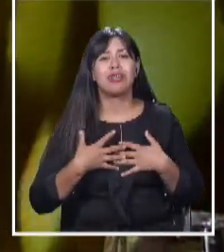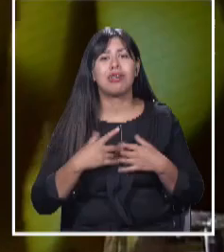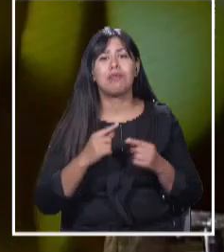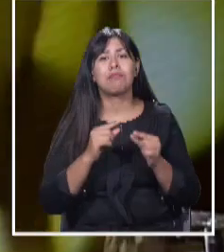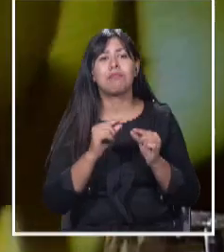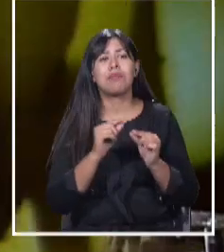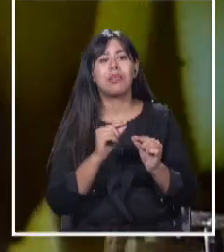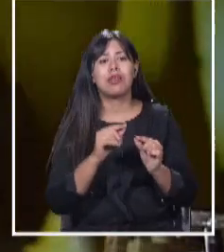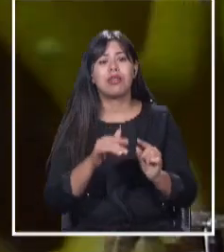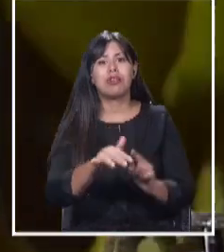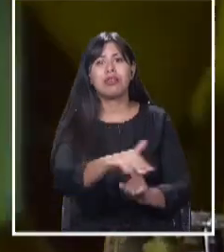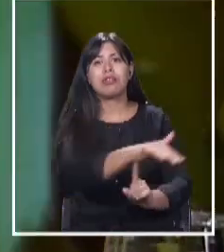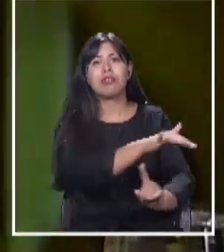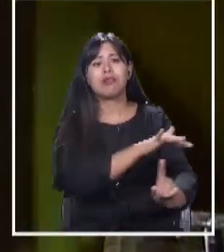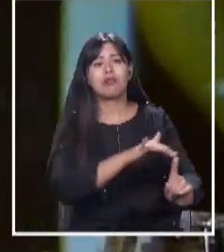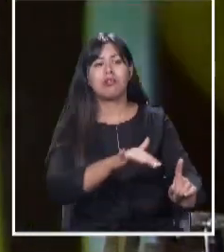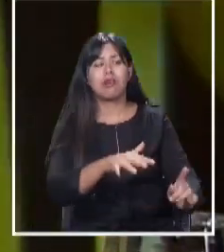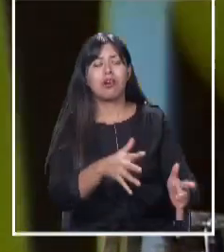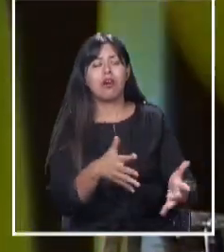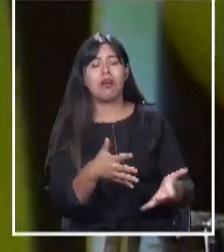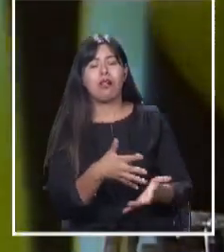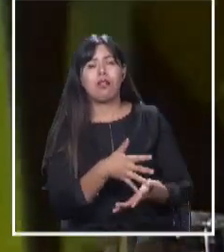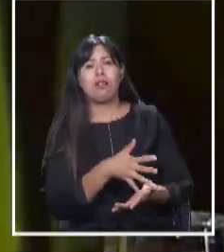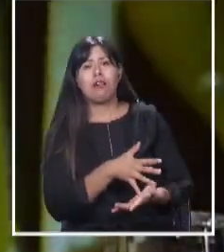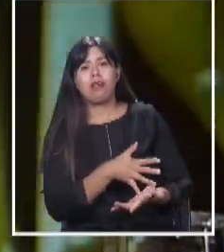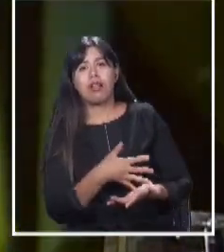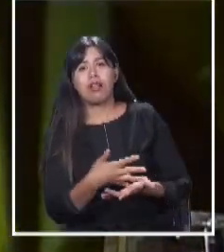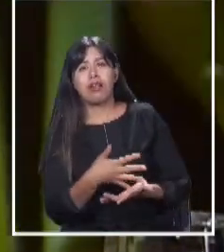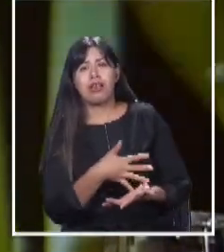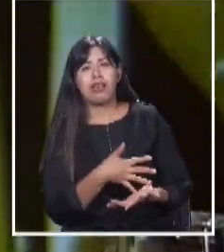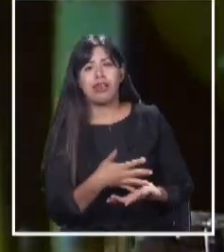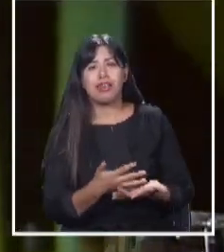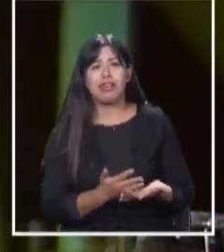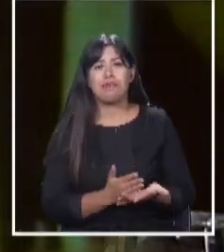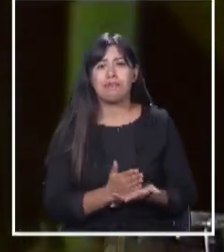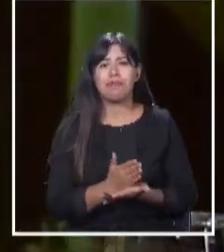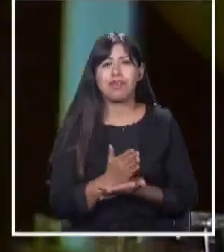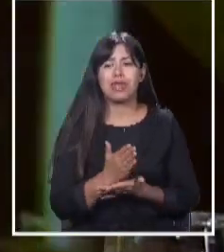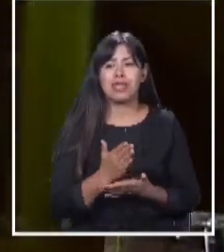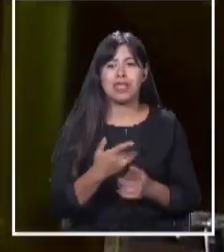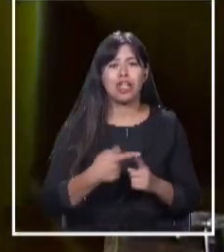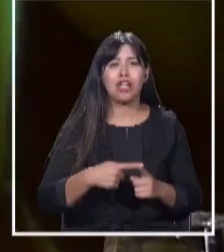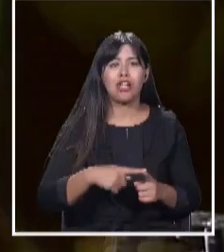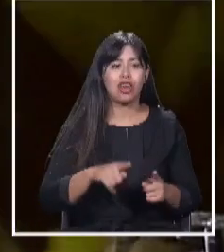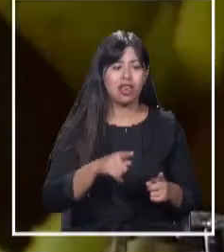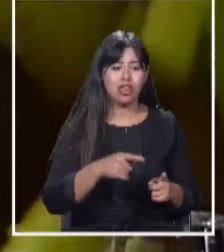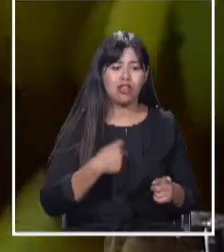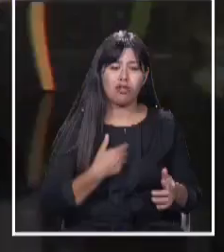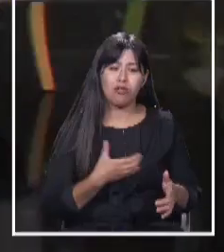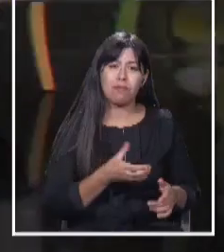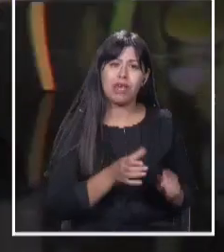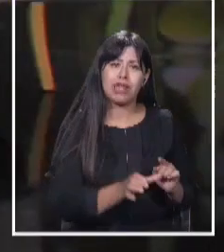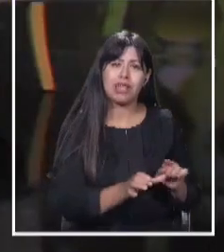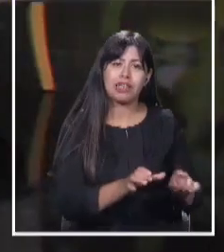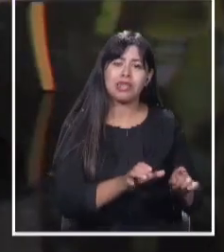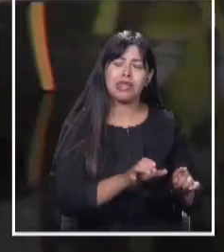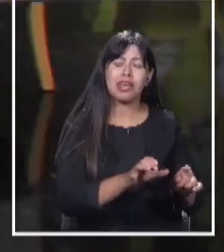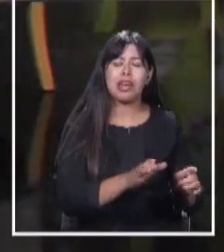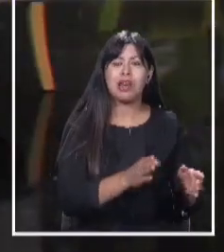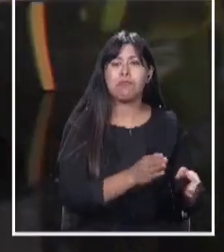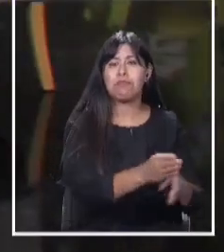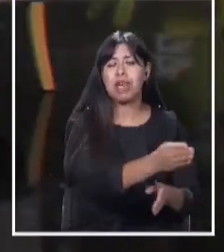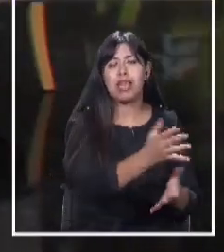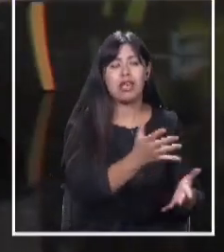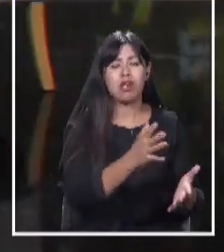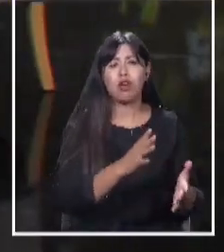una situación así. Entonces, claro, te empiezas un poco a poner en la situación de las especies que viven ahí. Y fue un poco lo que por lo menos me pasó a mí con